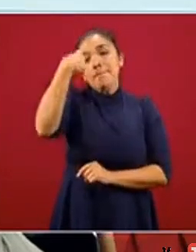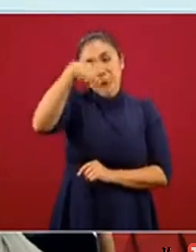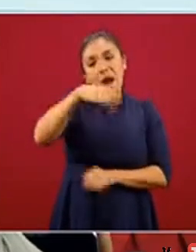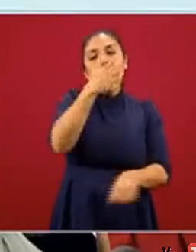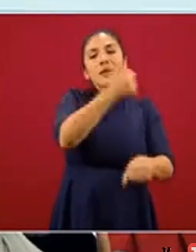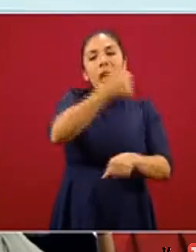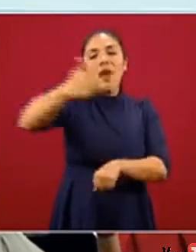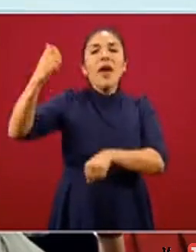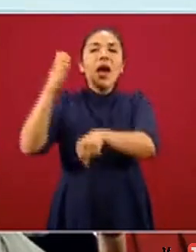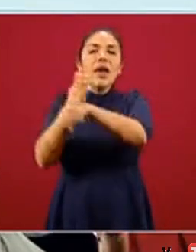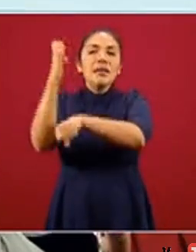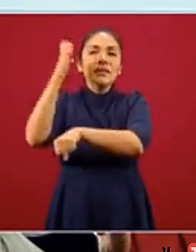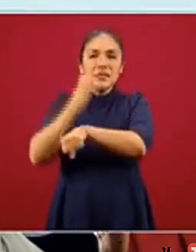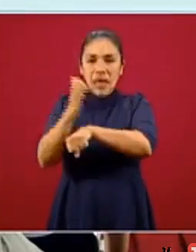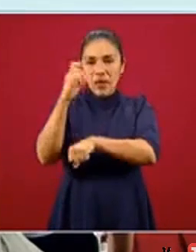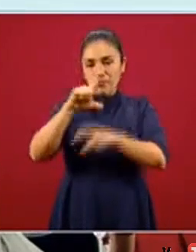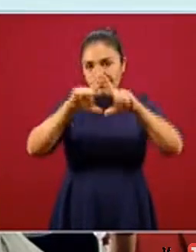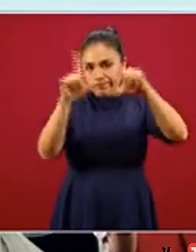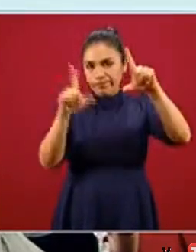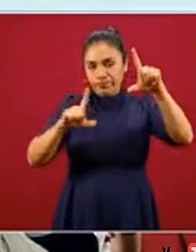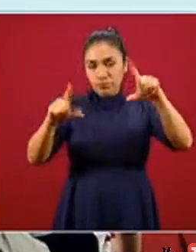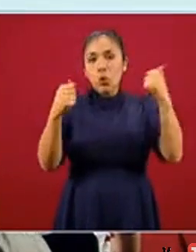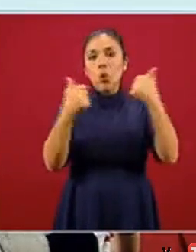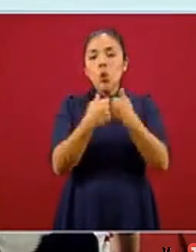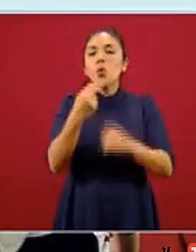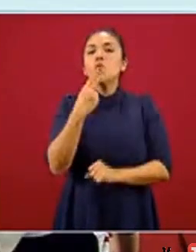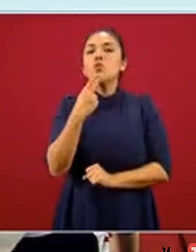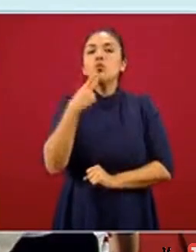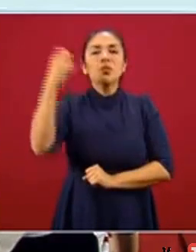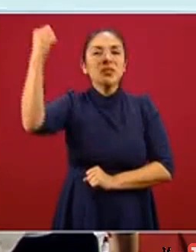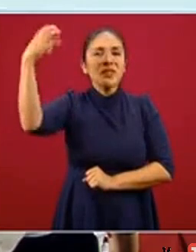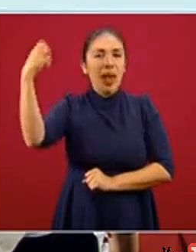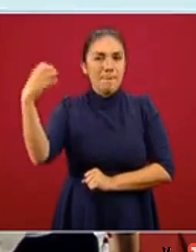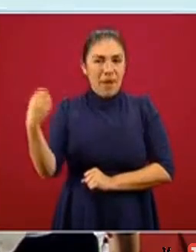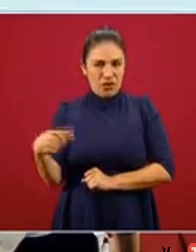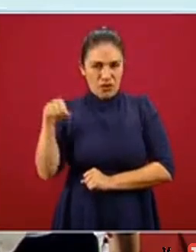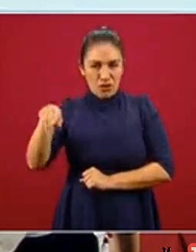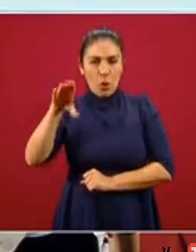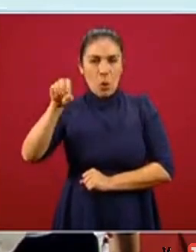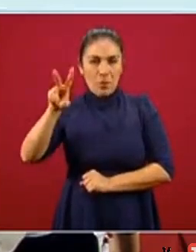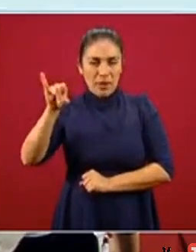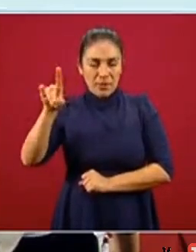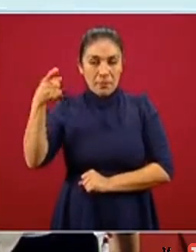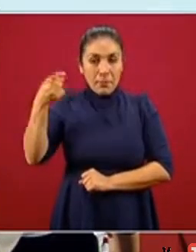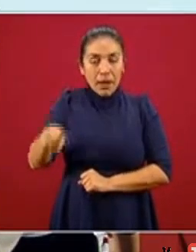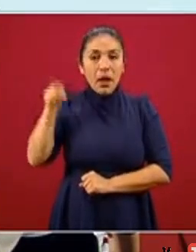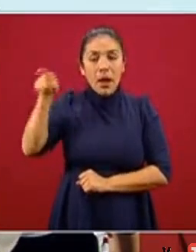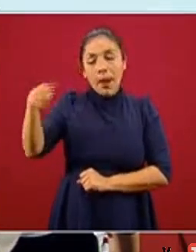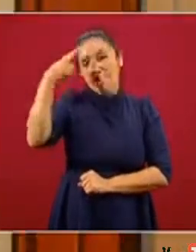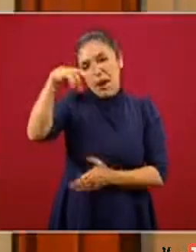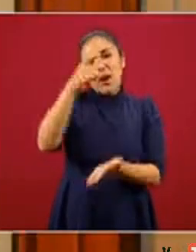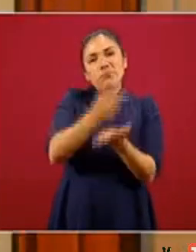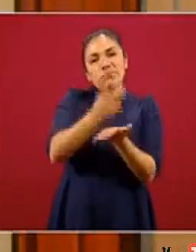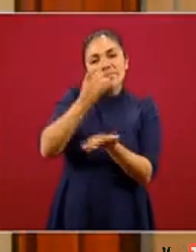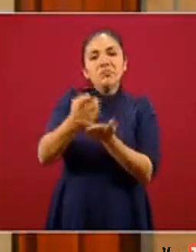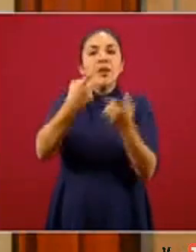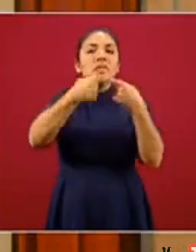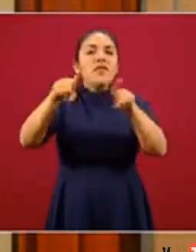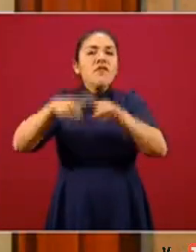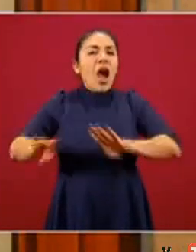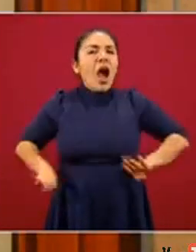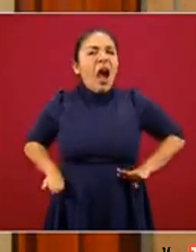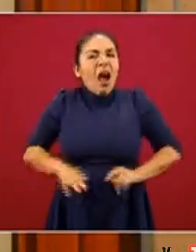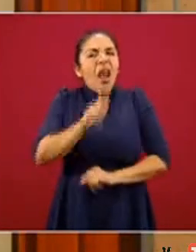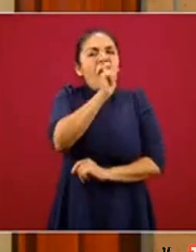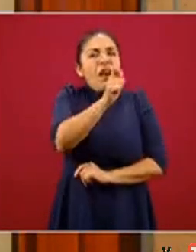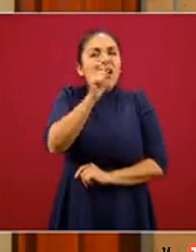estado, para cada entidad federativa. Y utilizamos el sistema del semáforo, el semáforo COVID, que identifica distintas características